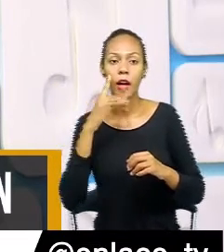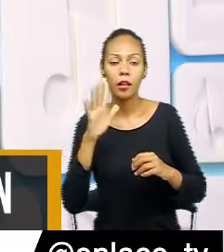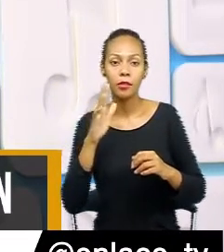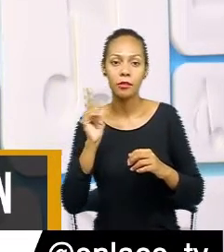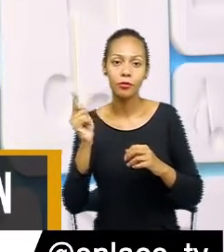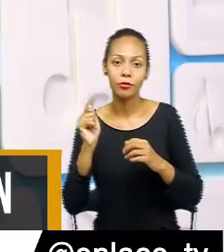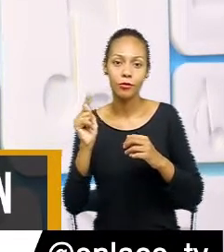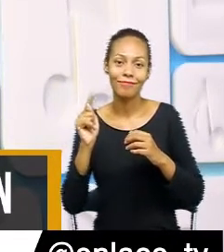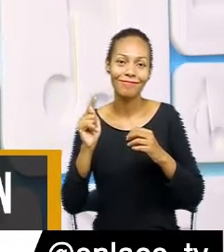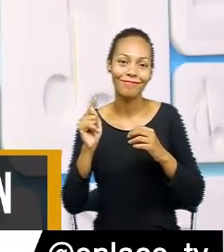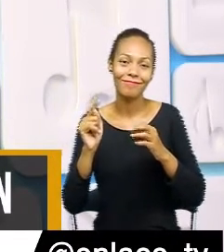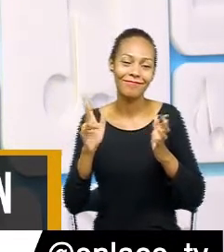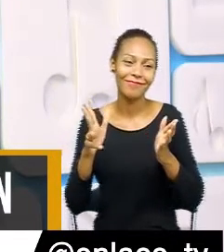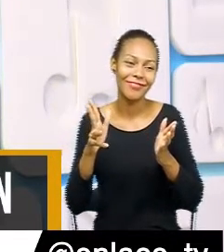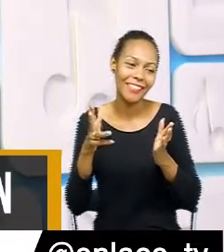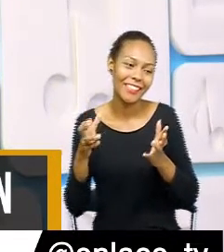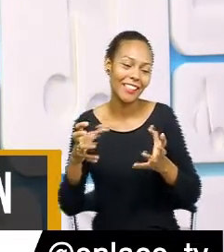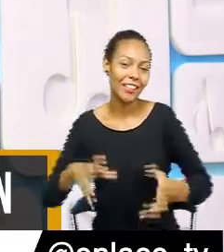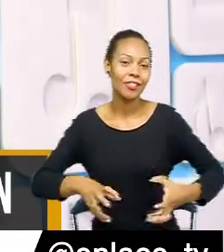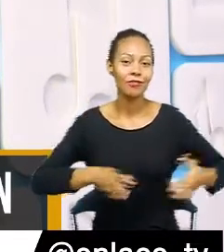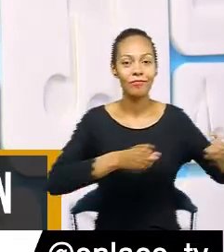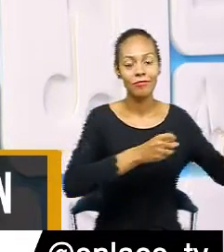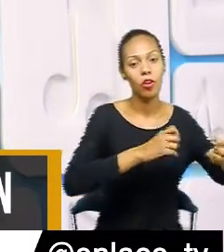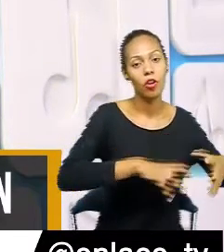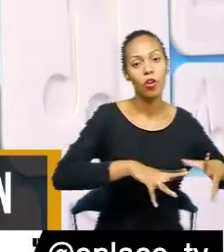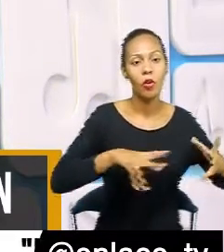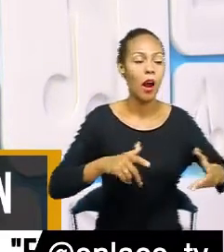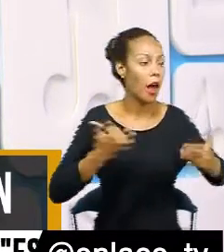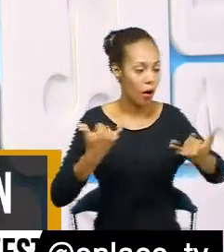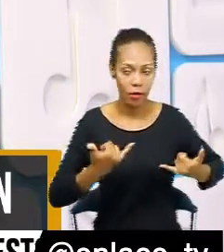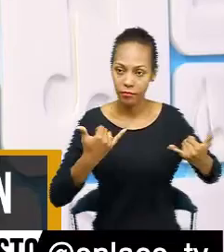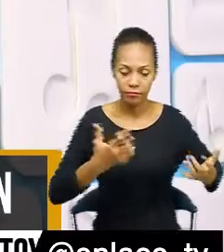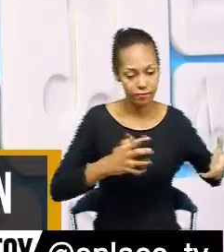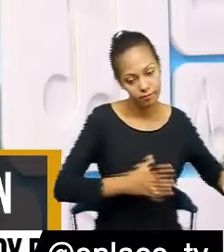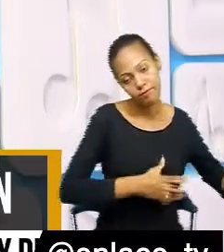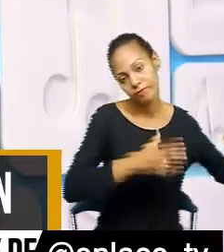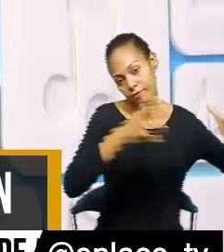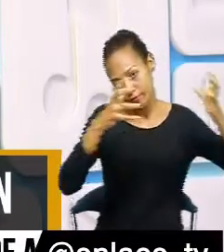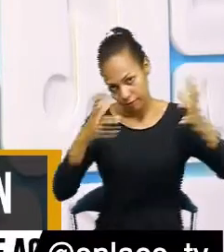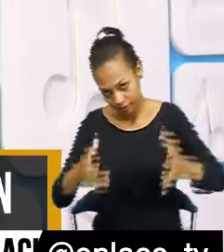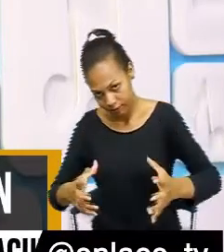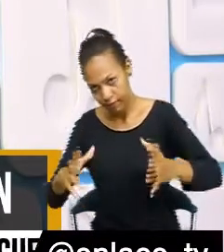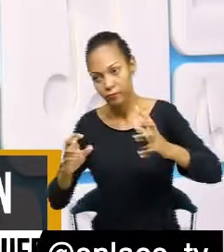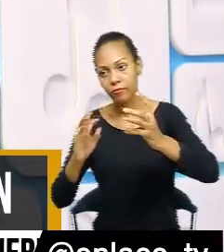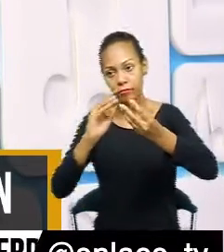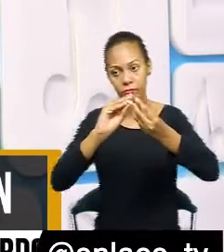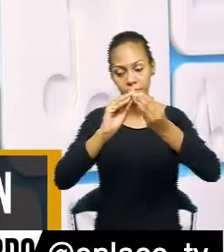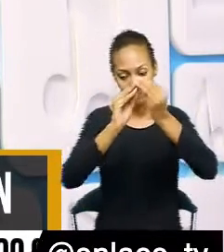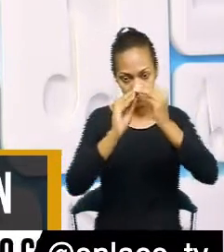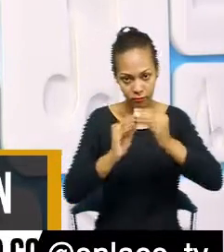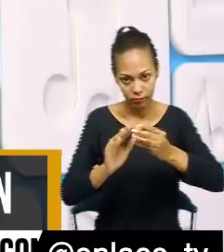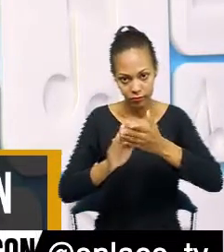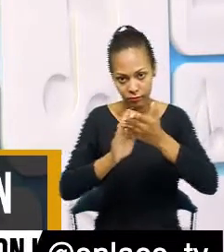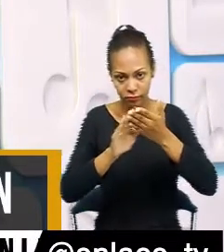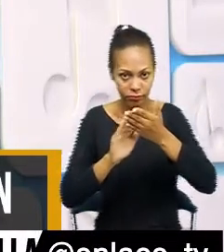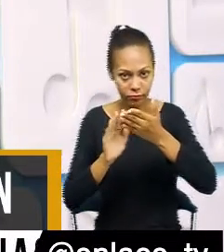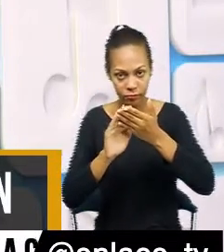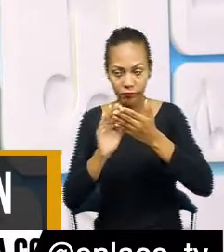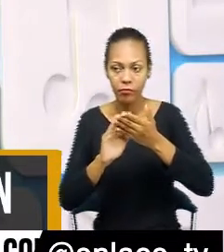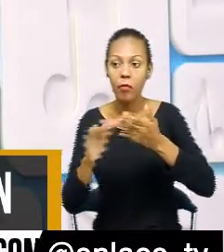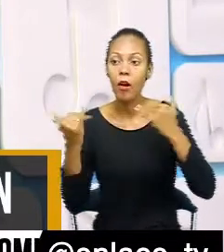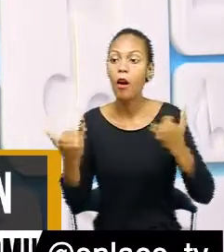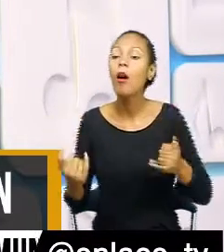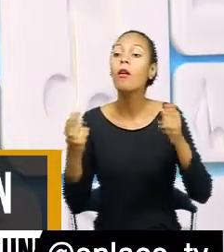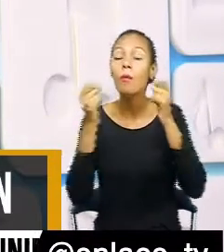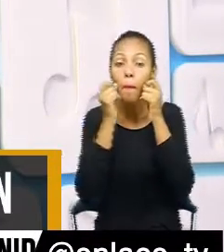a tener en su sitio adecuado, le hicimos una renovación, una transformación y van a haber una sorpresa para toda